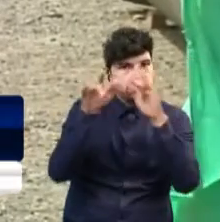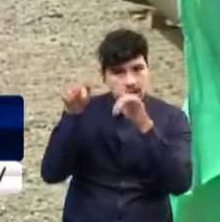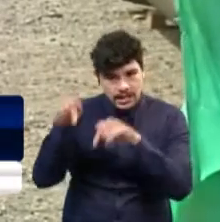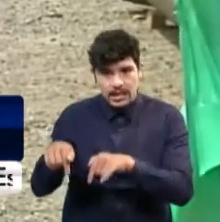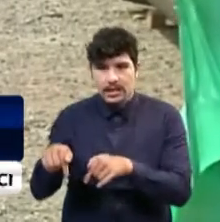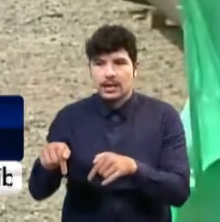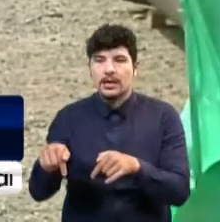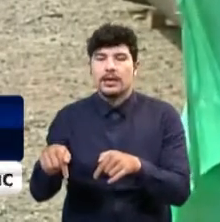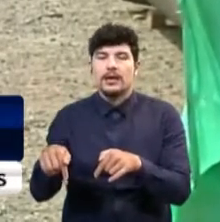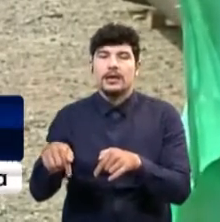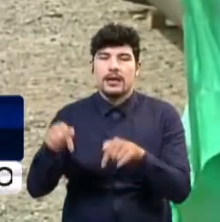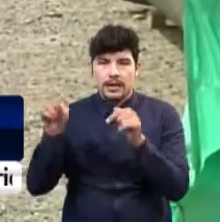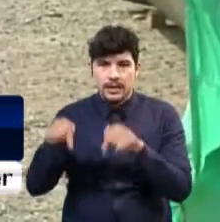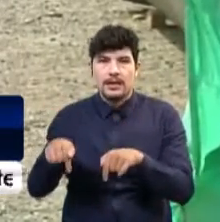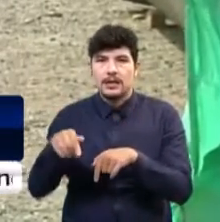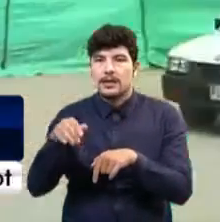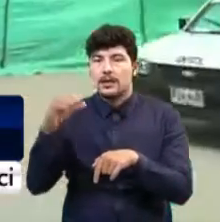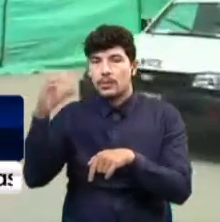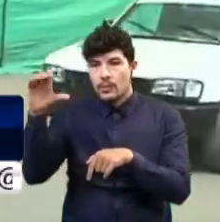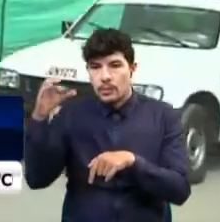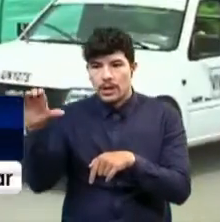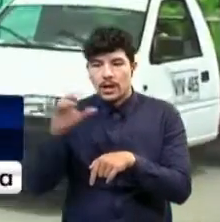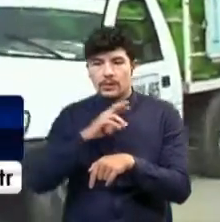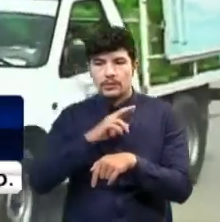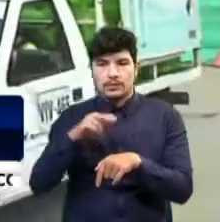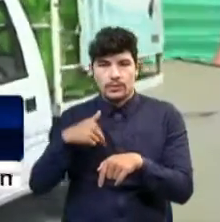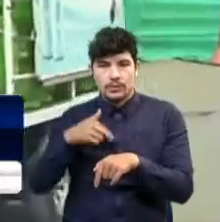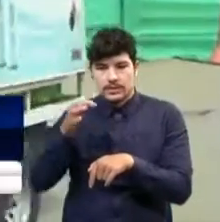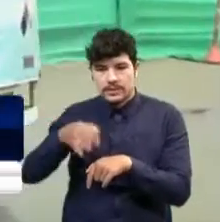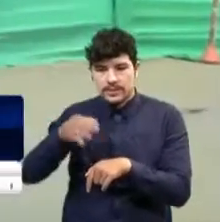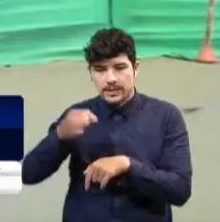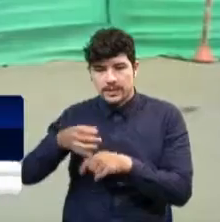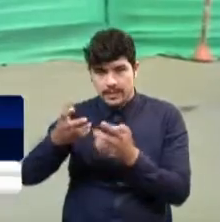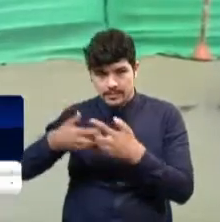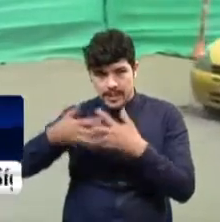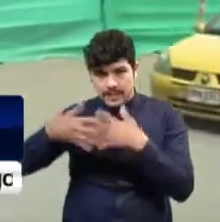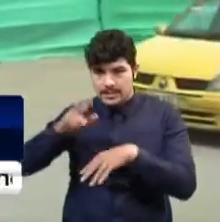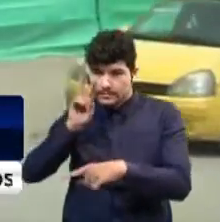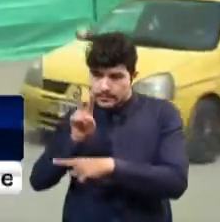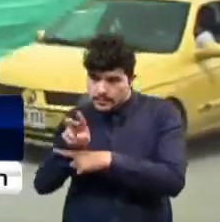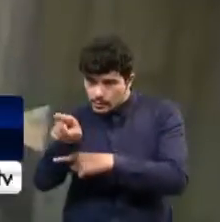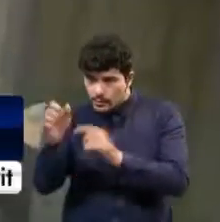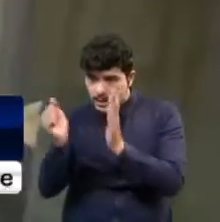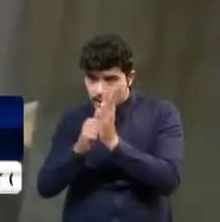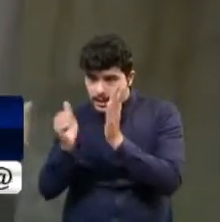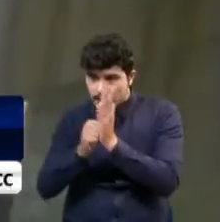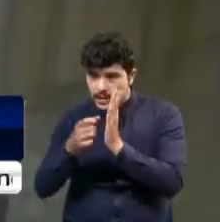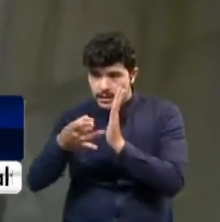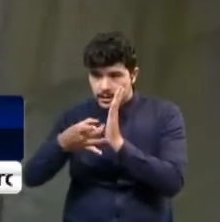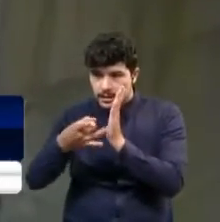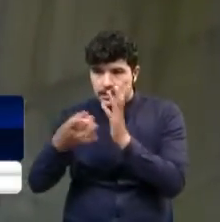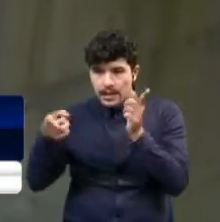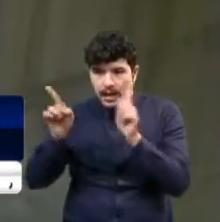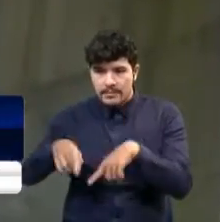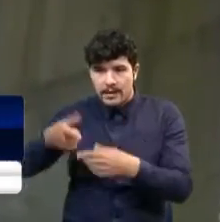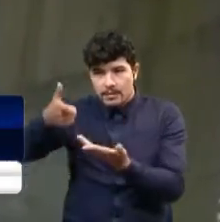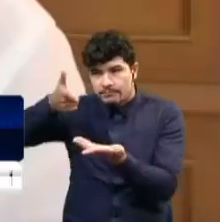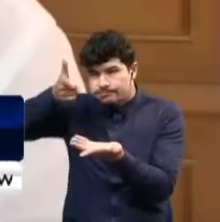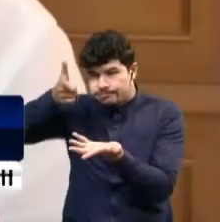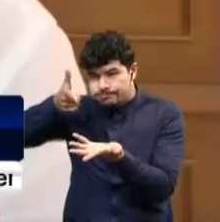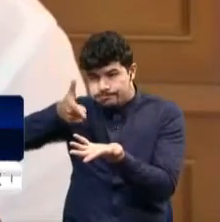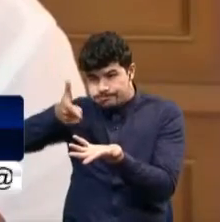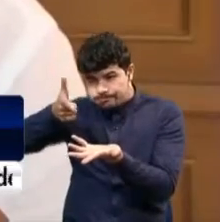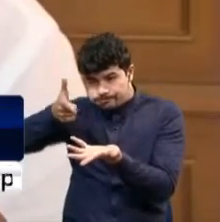realiza constante inspección no solo de los materiales que componen el puente, sino también del tipo de soldaduras que se